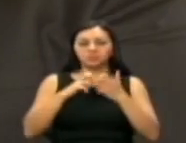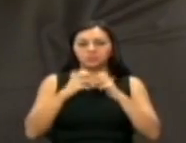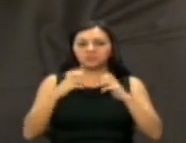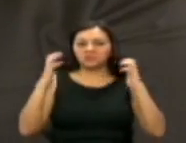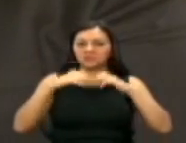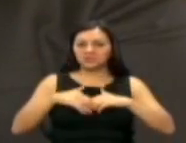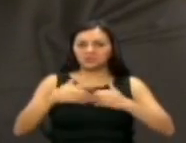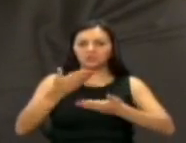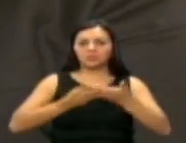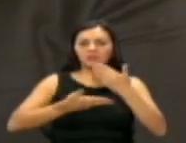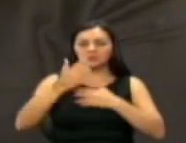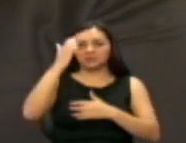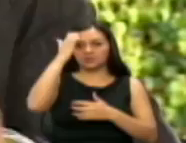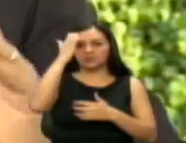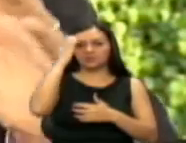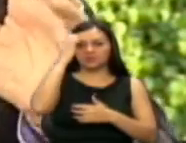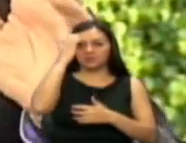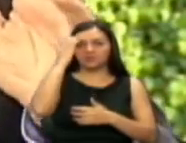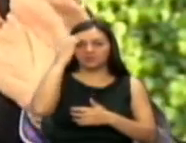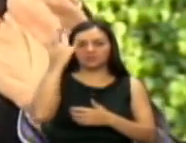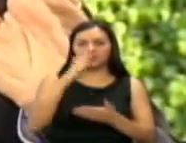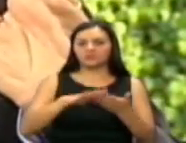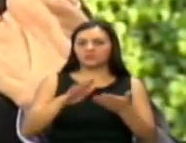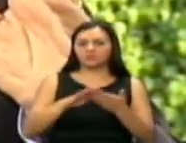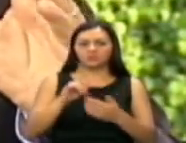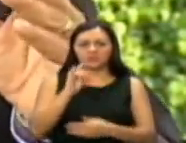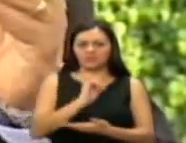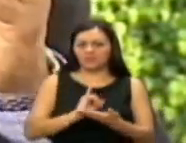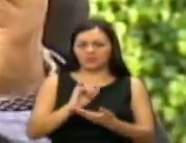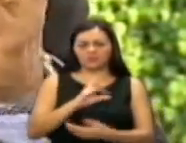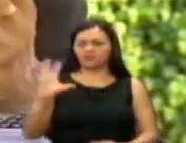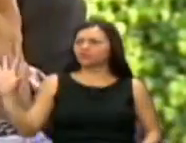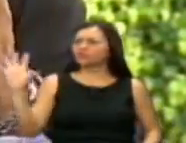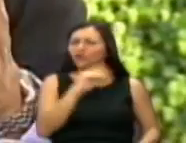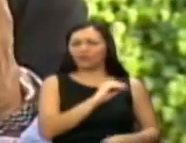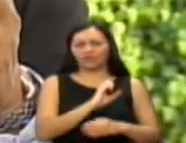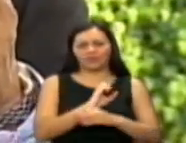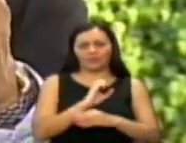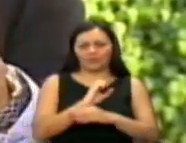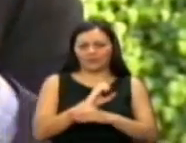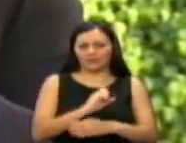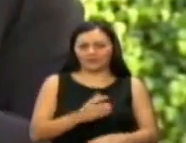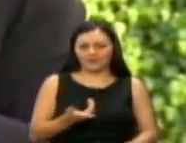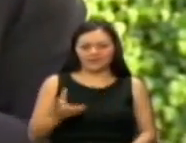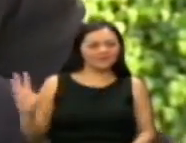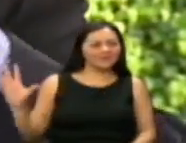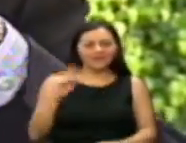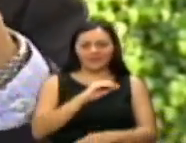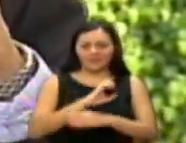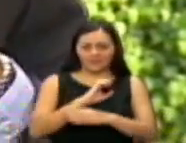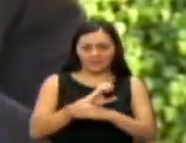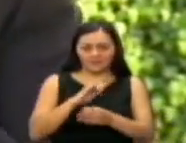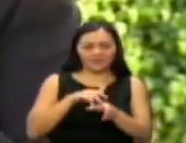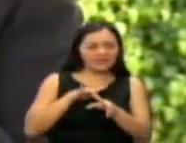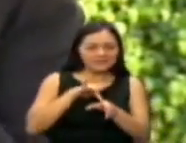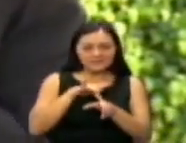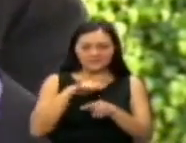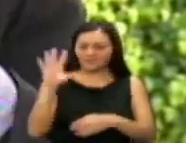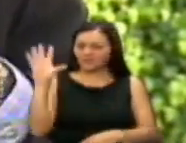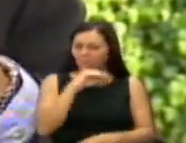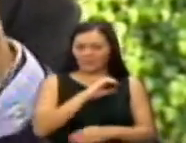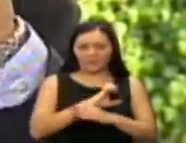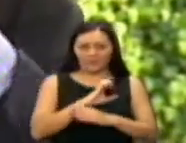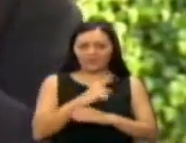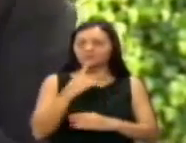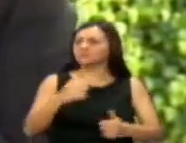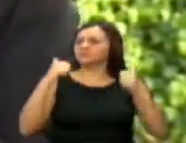inclusive... Si me permite, Fariso, todo el país está afectado. Uh-huh. O sea, cuando usted tiene una depreciación en promedio del dólar de 30%,